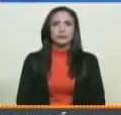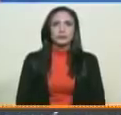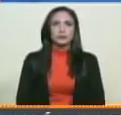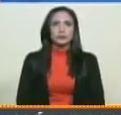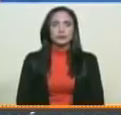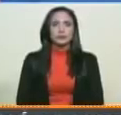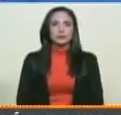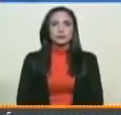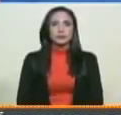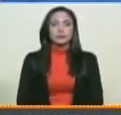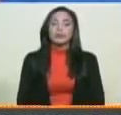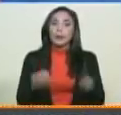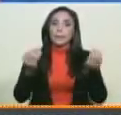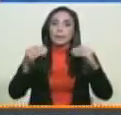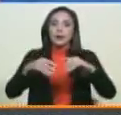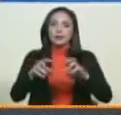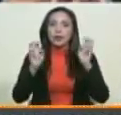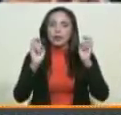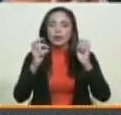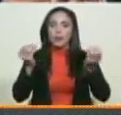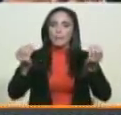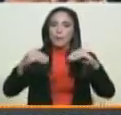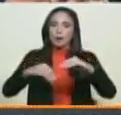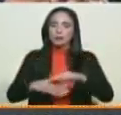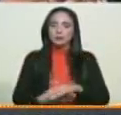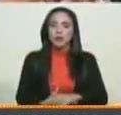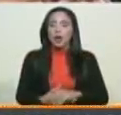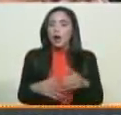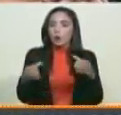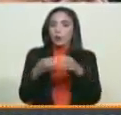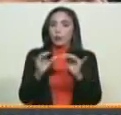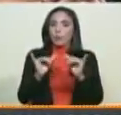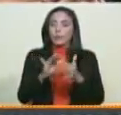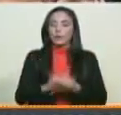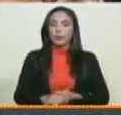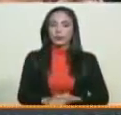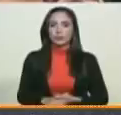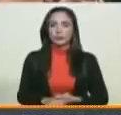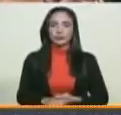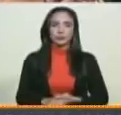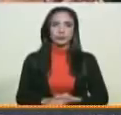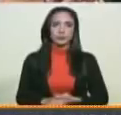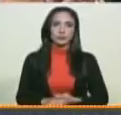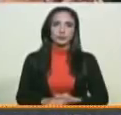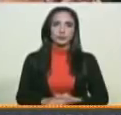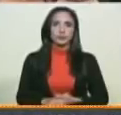Y a eso se ha sumado un grupo de funcionarios